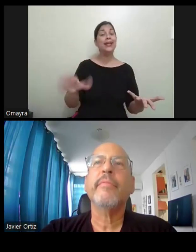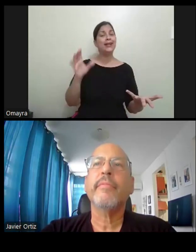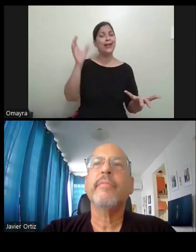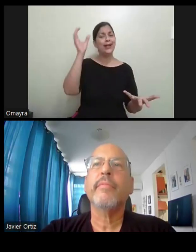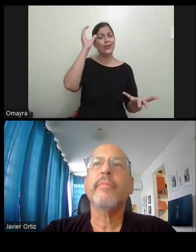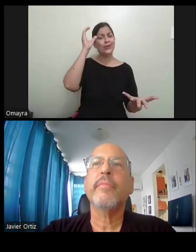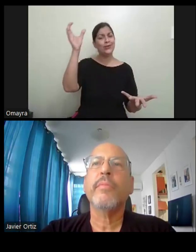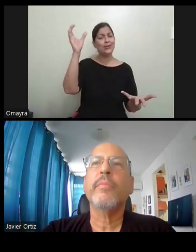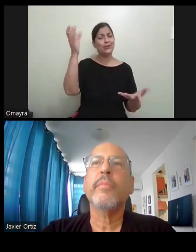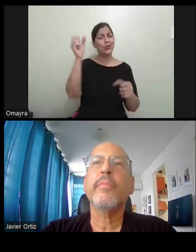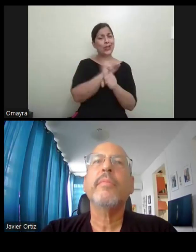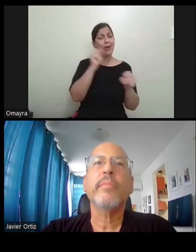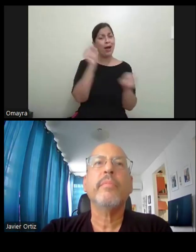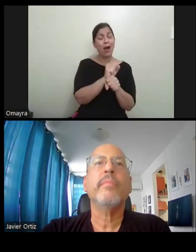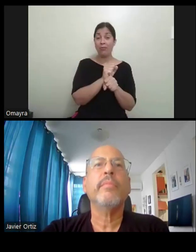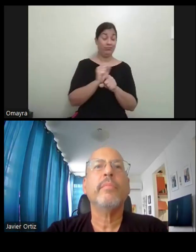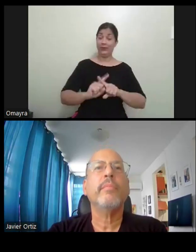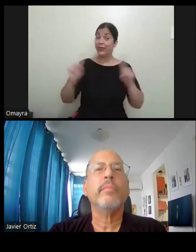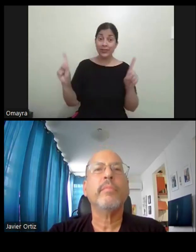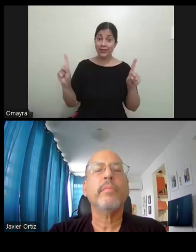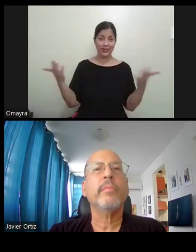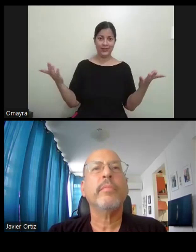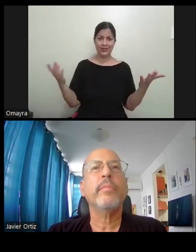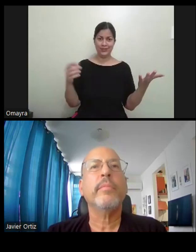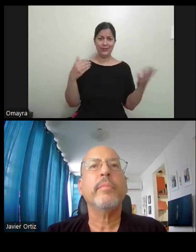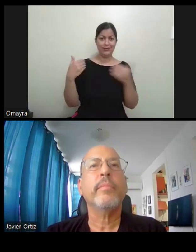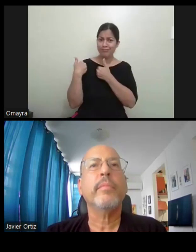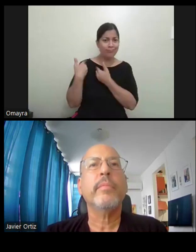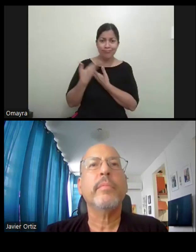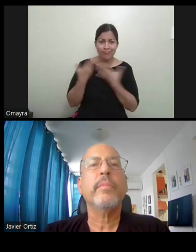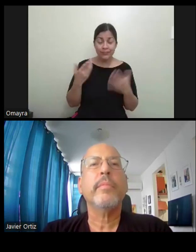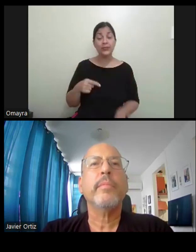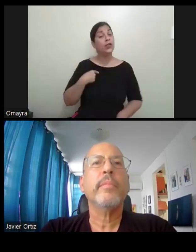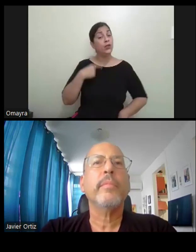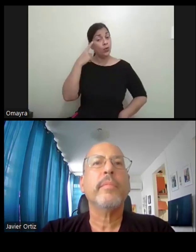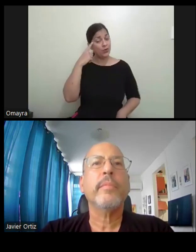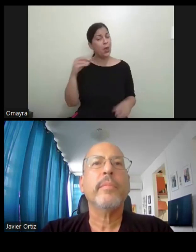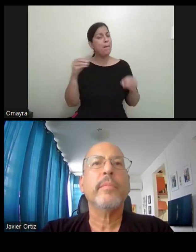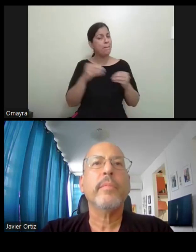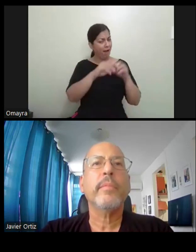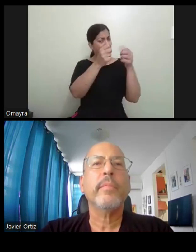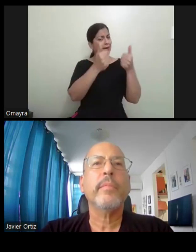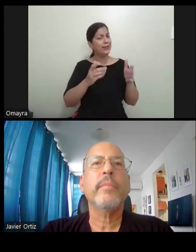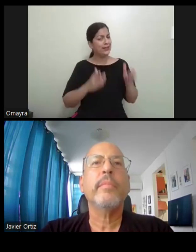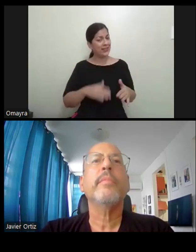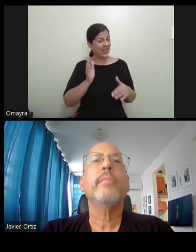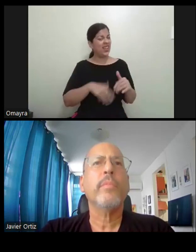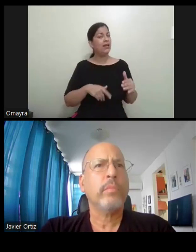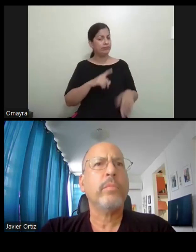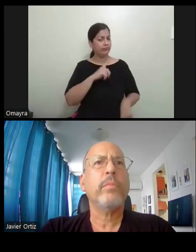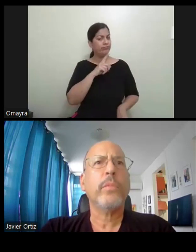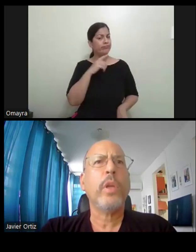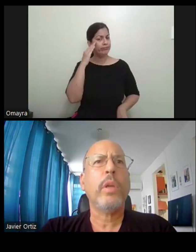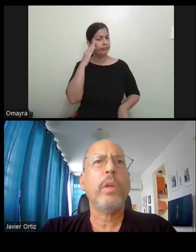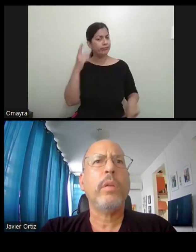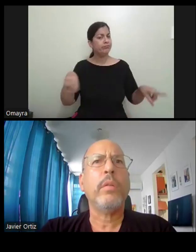a nadie le pesaría. Y yo creo que hay muchos más artistas de los que hay. Claro. Sí.